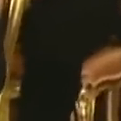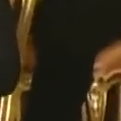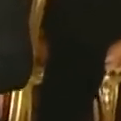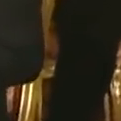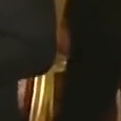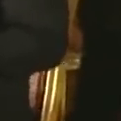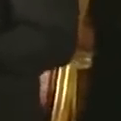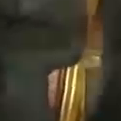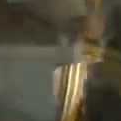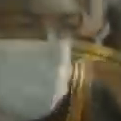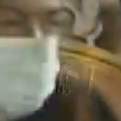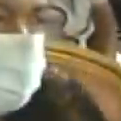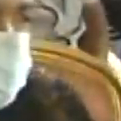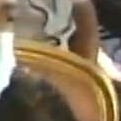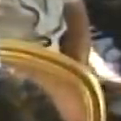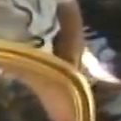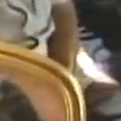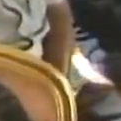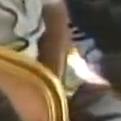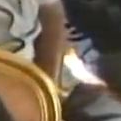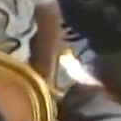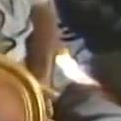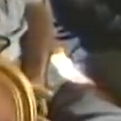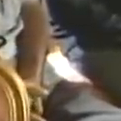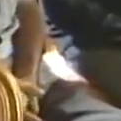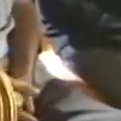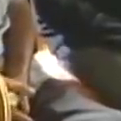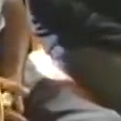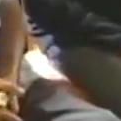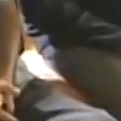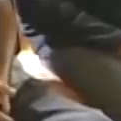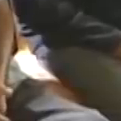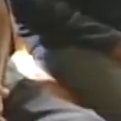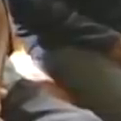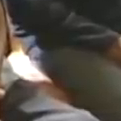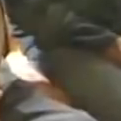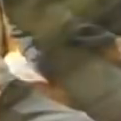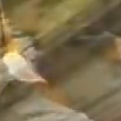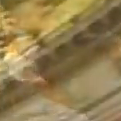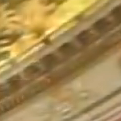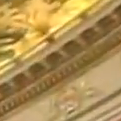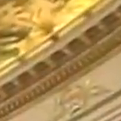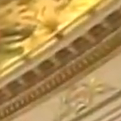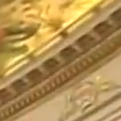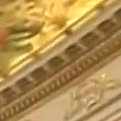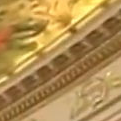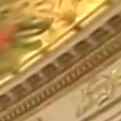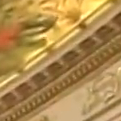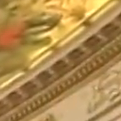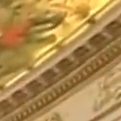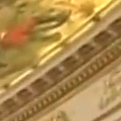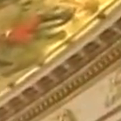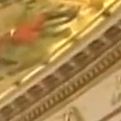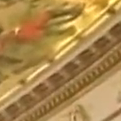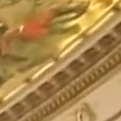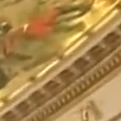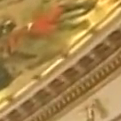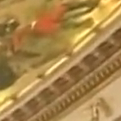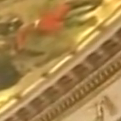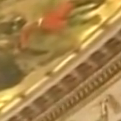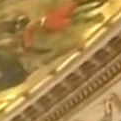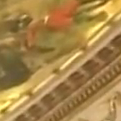pueblo. Ha concluido la ceremonia, no pasaba en honor desapercibido a nuestro hermano, amaba profesor, su identidad capitán de milicia, de afrovenezolano de